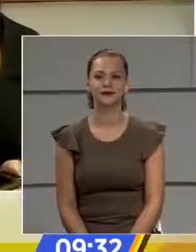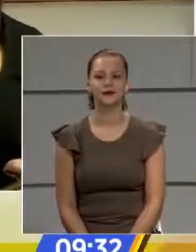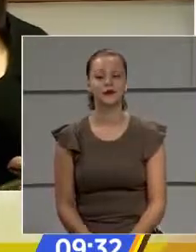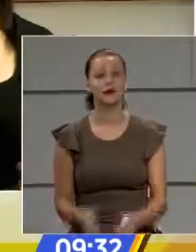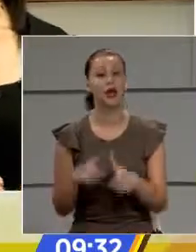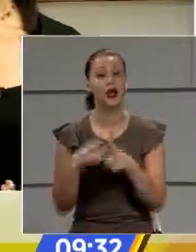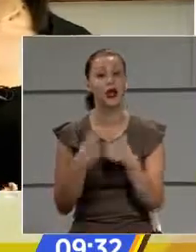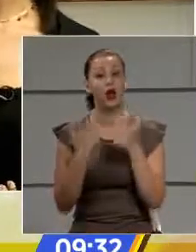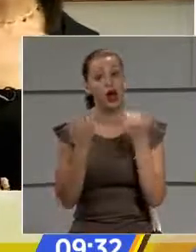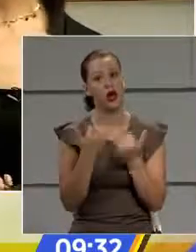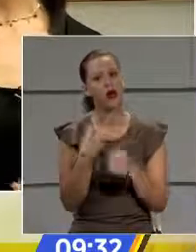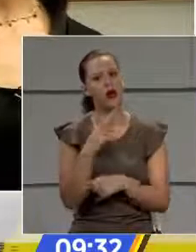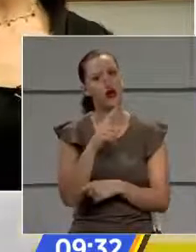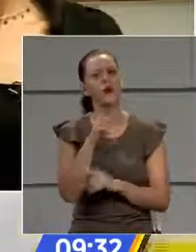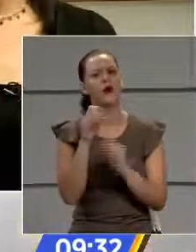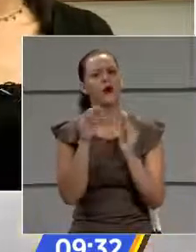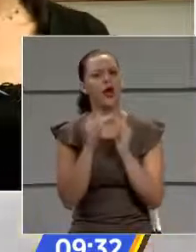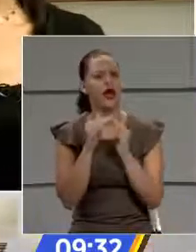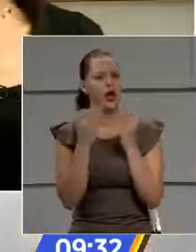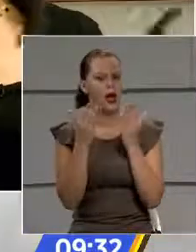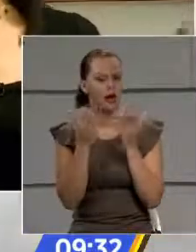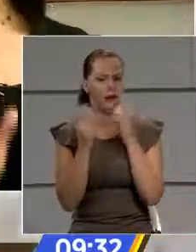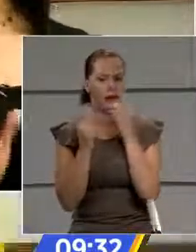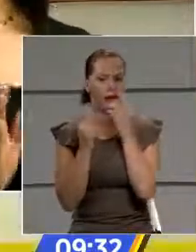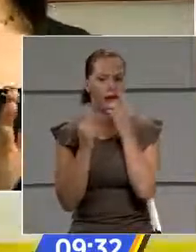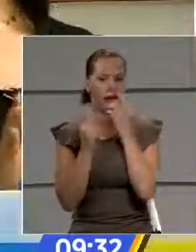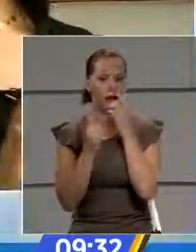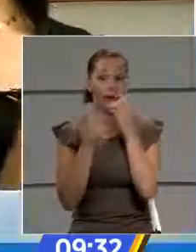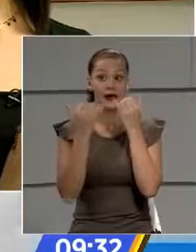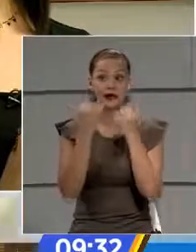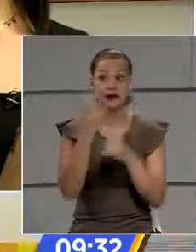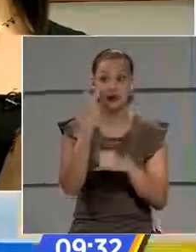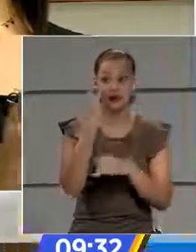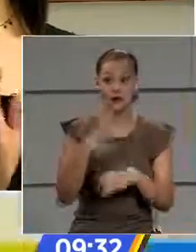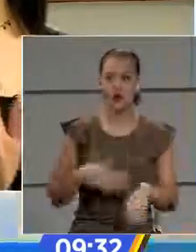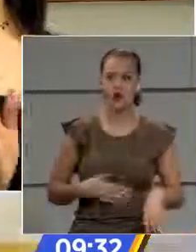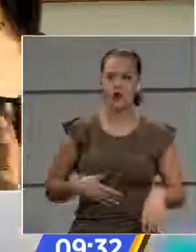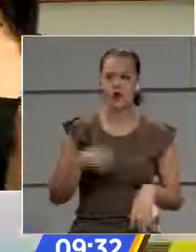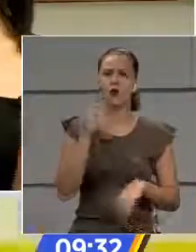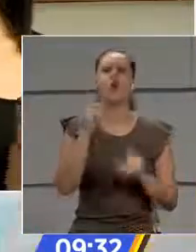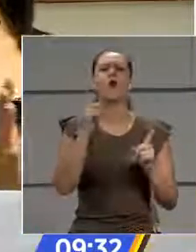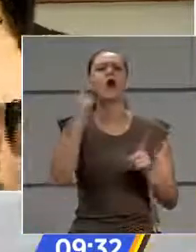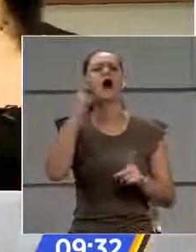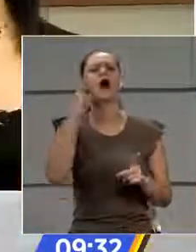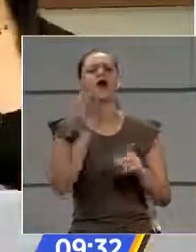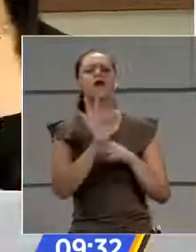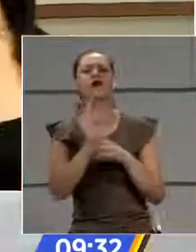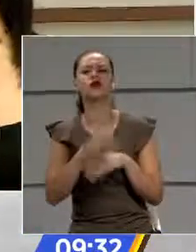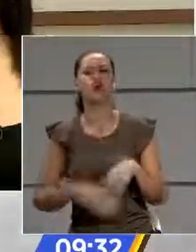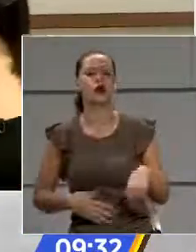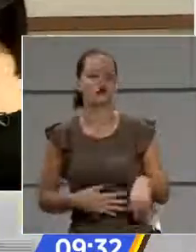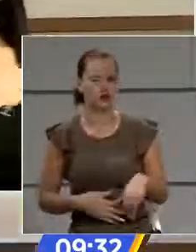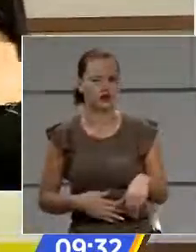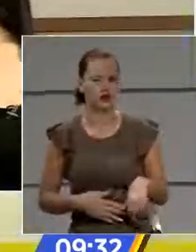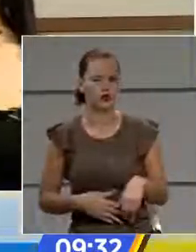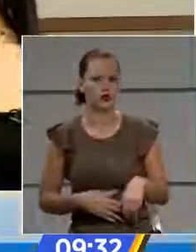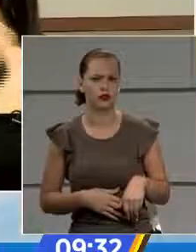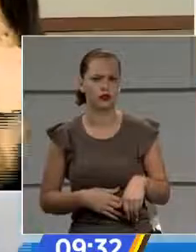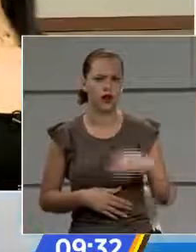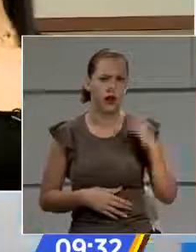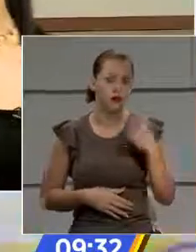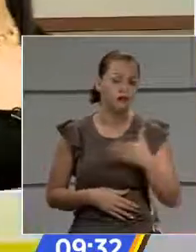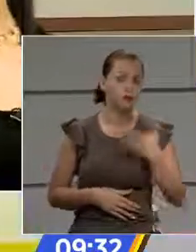Entonces, ahora yo les pregunto en casita, niños y niñas, después de ver todo lo que hacía el estómago, ¿ustedes qué creen que es la función del estómago?